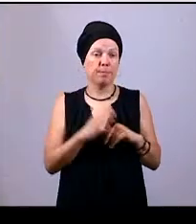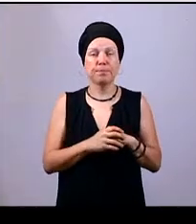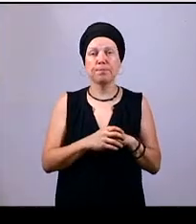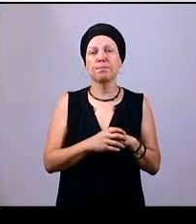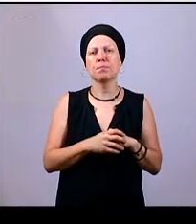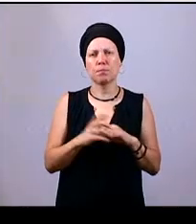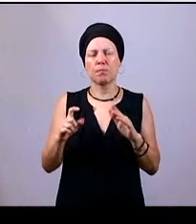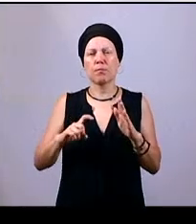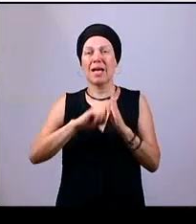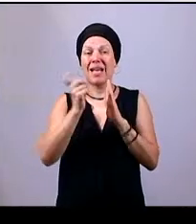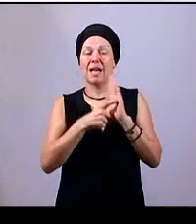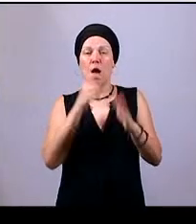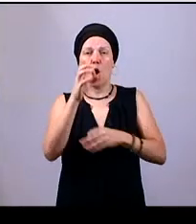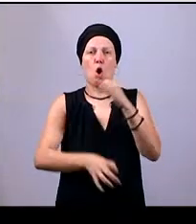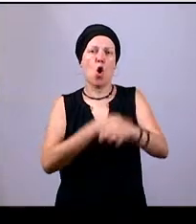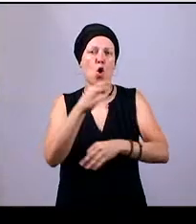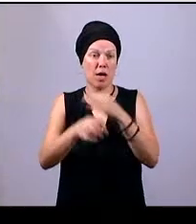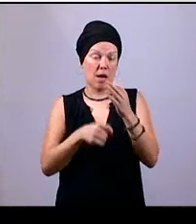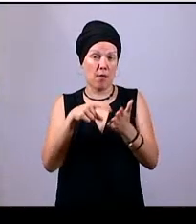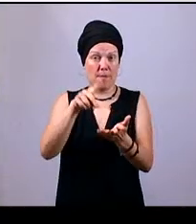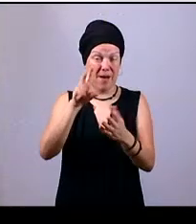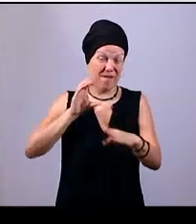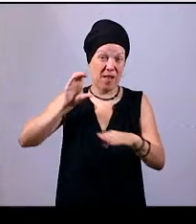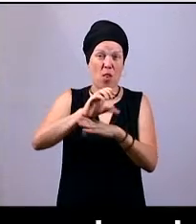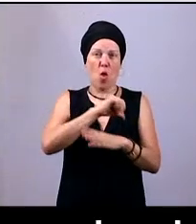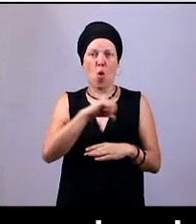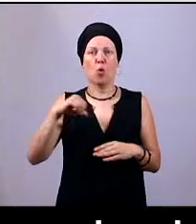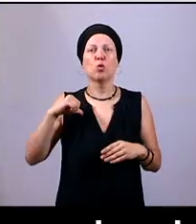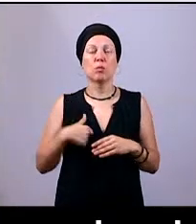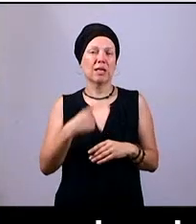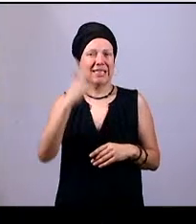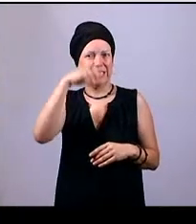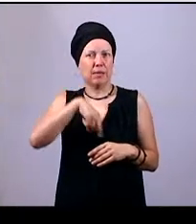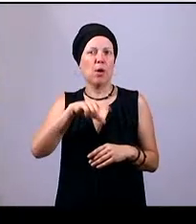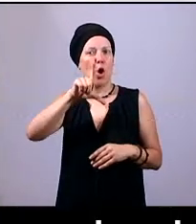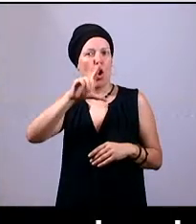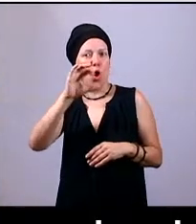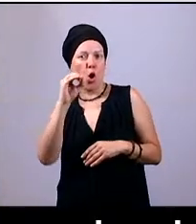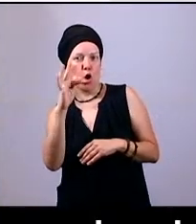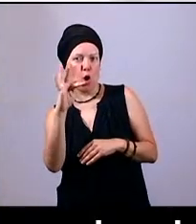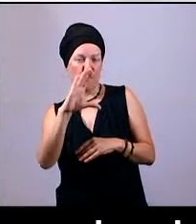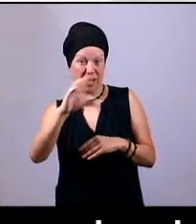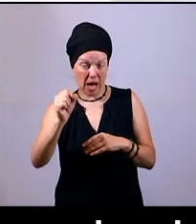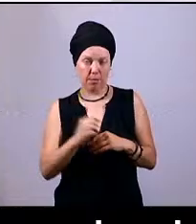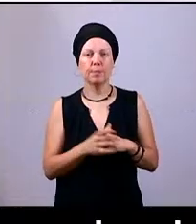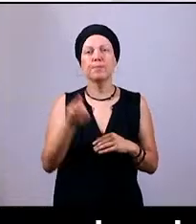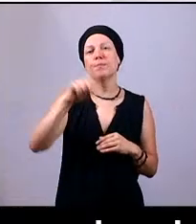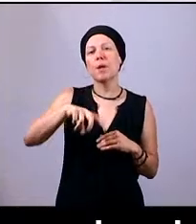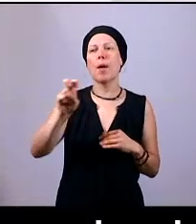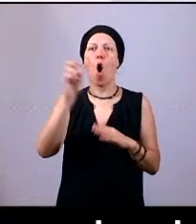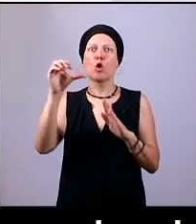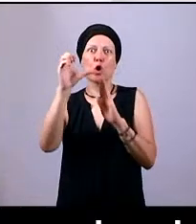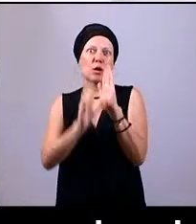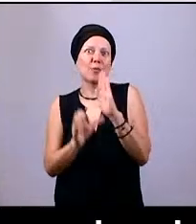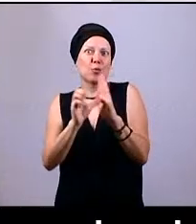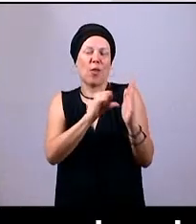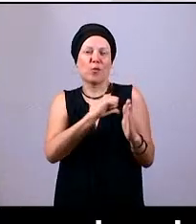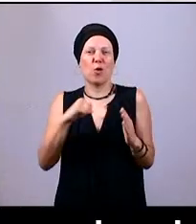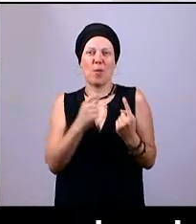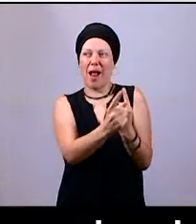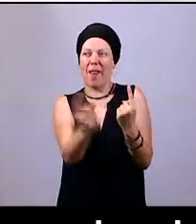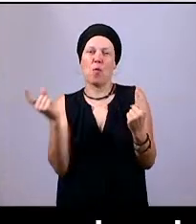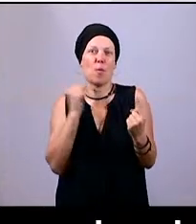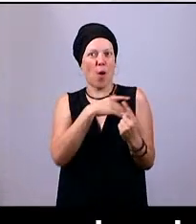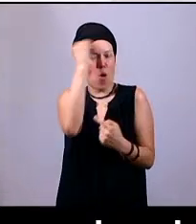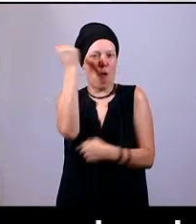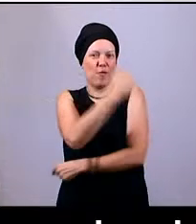la Ley Orgánica Reguladora de la Financiación Autonómica, la conocida como LOFCA, y también lo que dicen los distintos estatutos de autonomía, que nos estamos